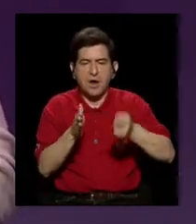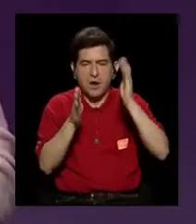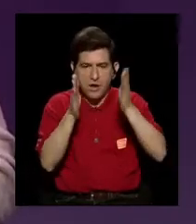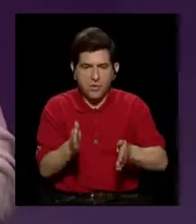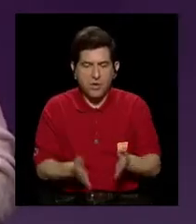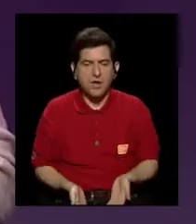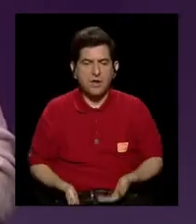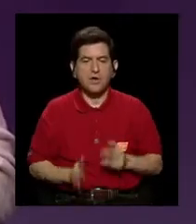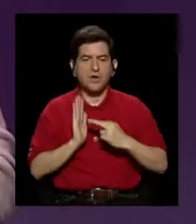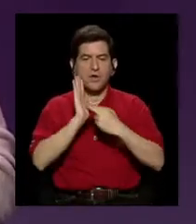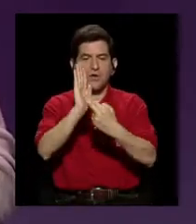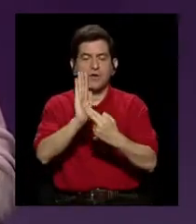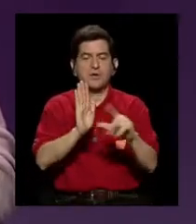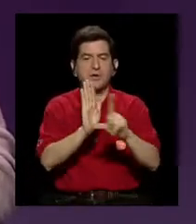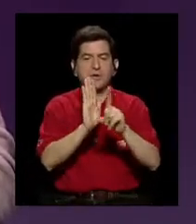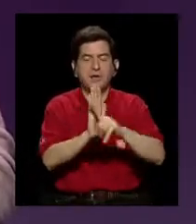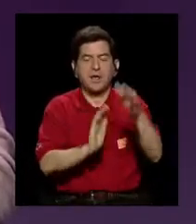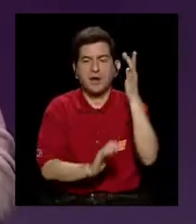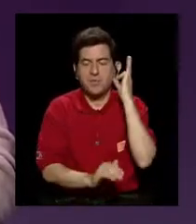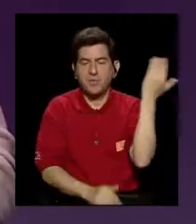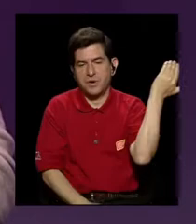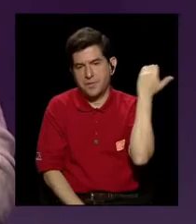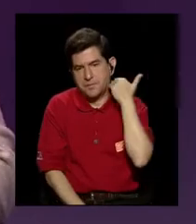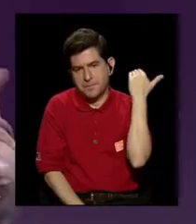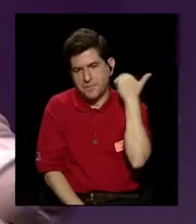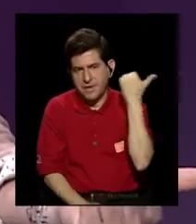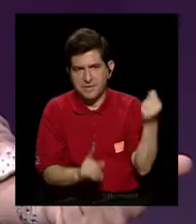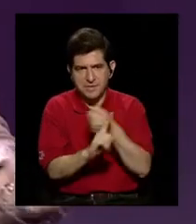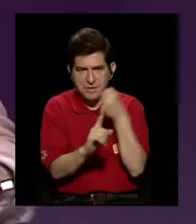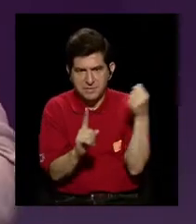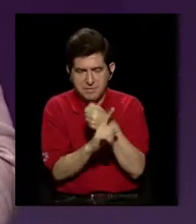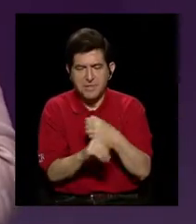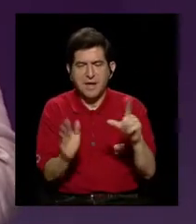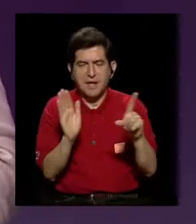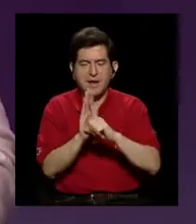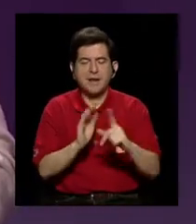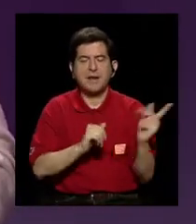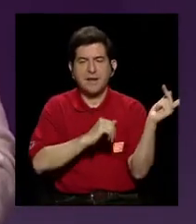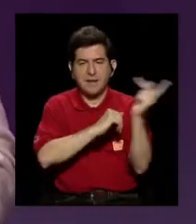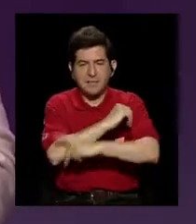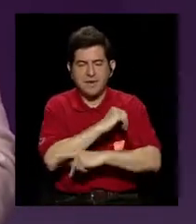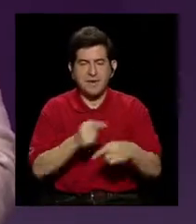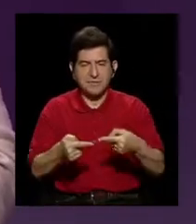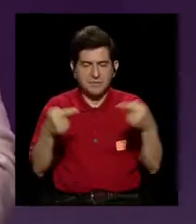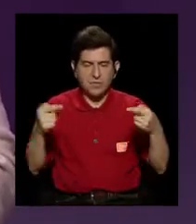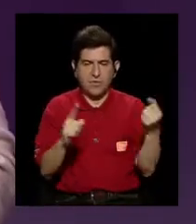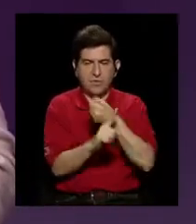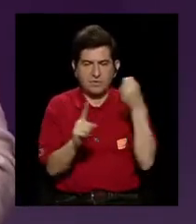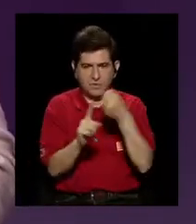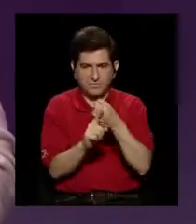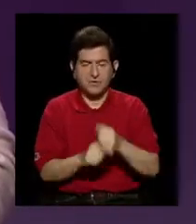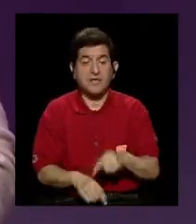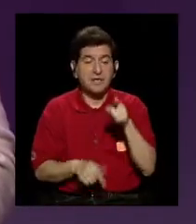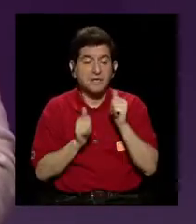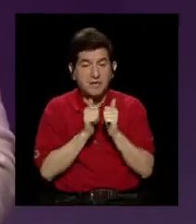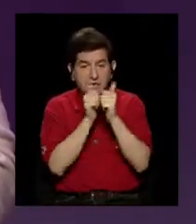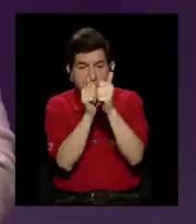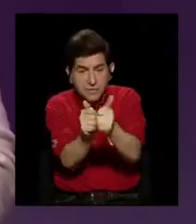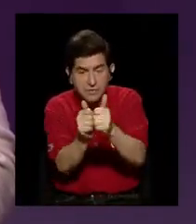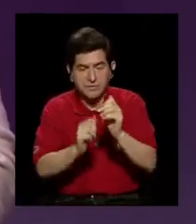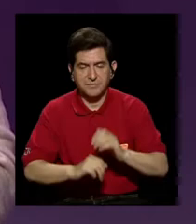dando representación legal a las mujeres víctimas de violencia, de la ley de penalización de la violencia, y les damos ese